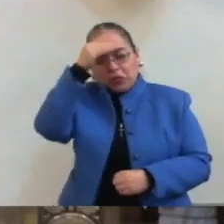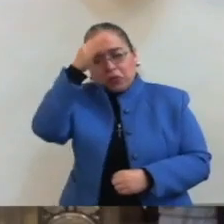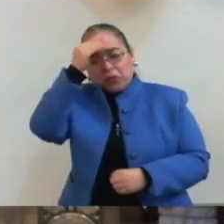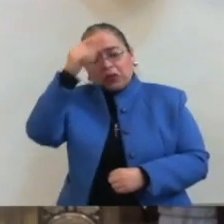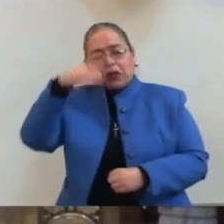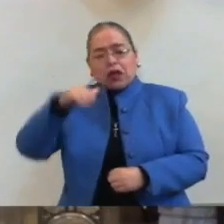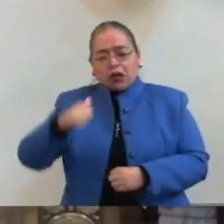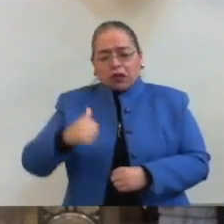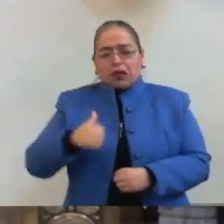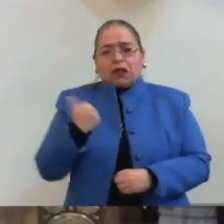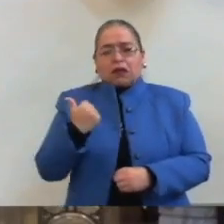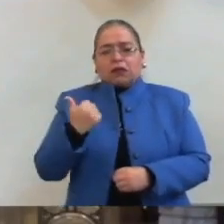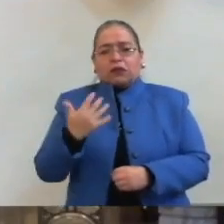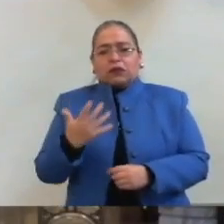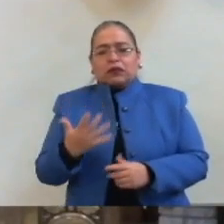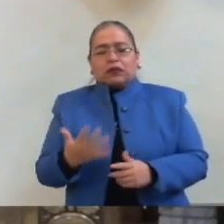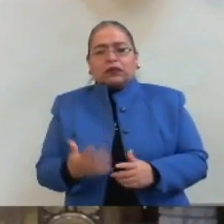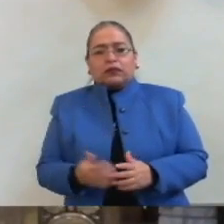aprovechar